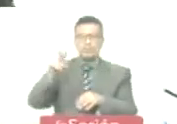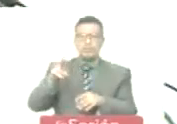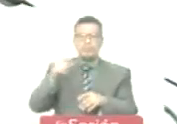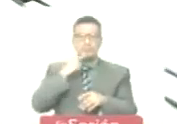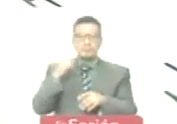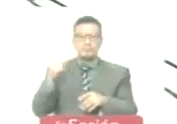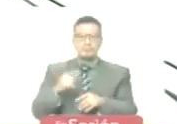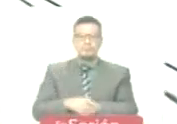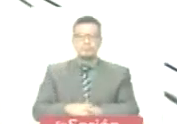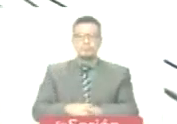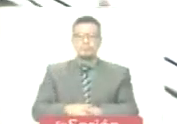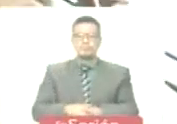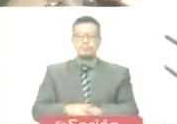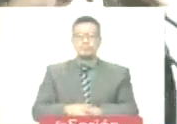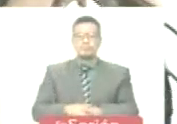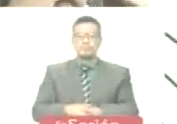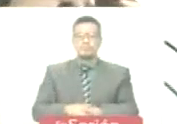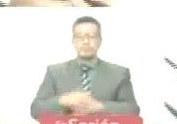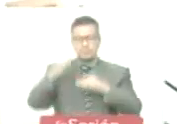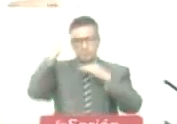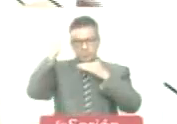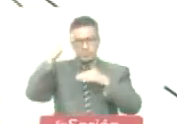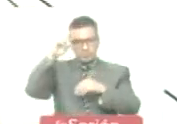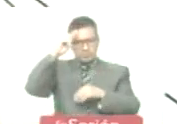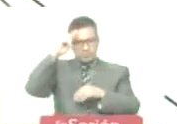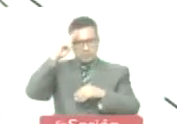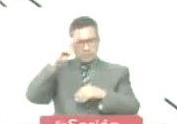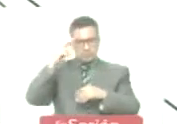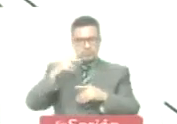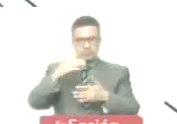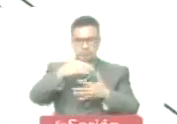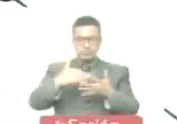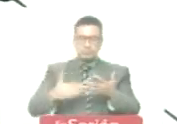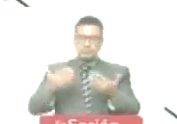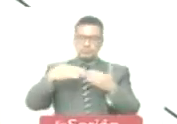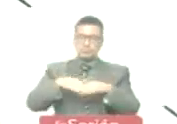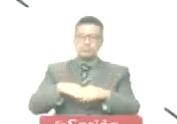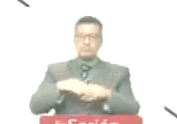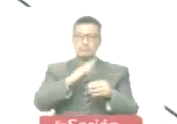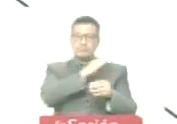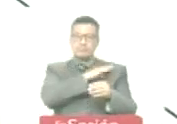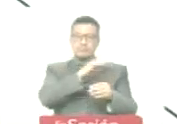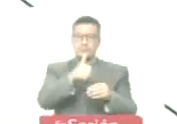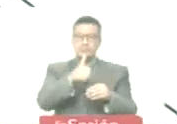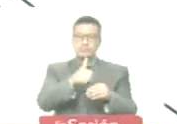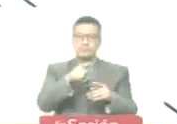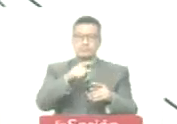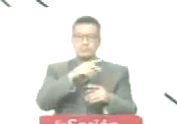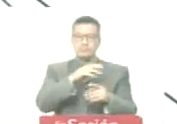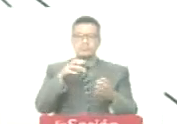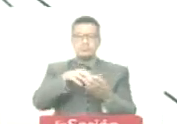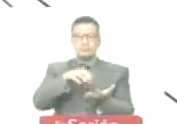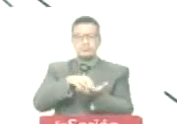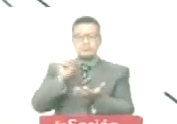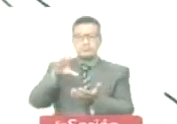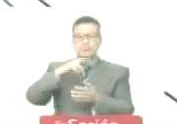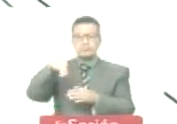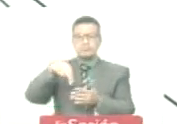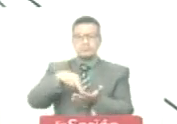Escuchemos. Bueno, un saludo respetuoso a los integrantes de la directiva de esta honorable Asamblea